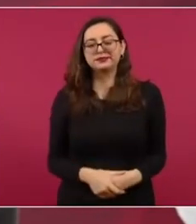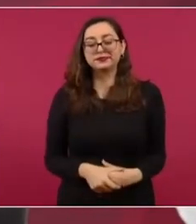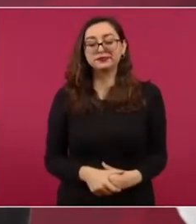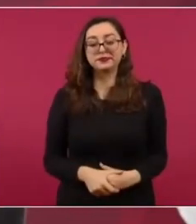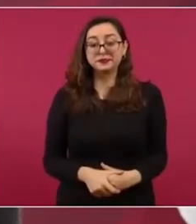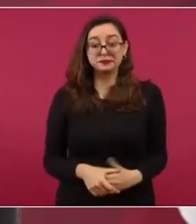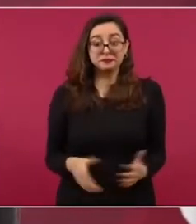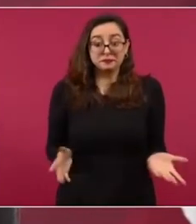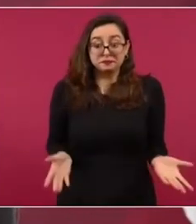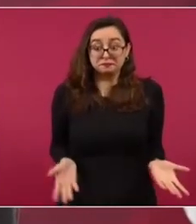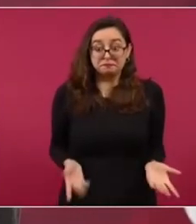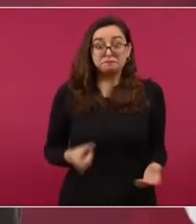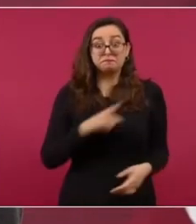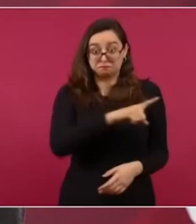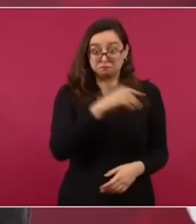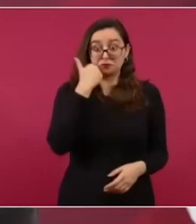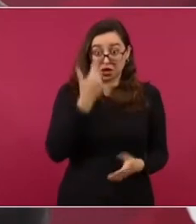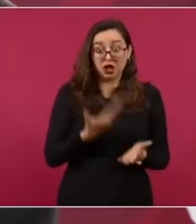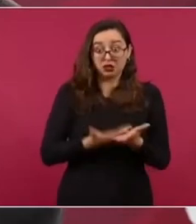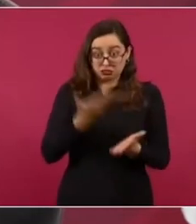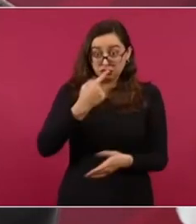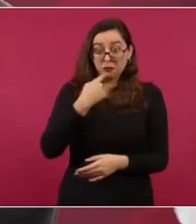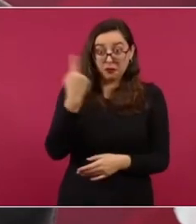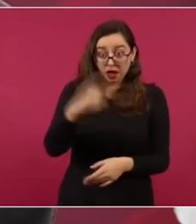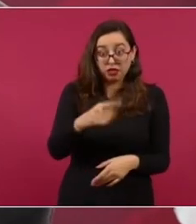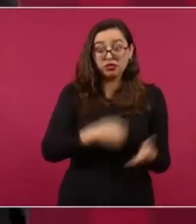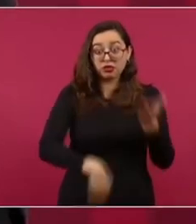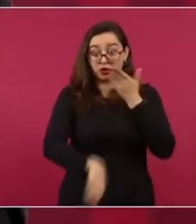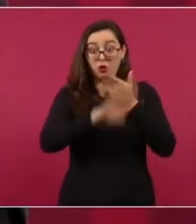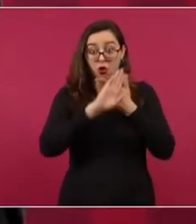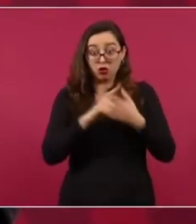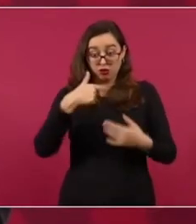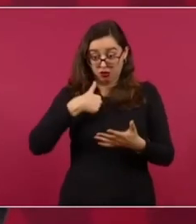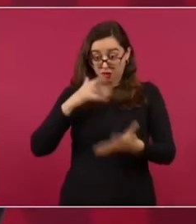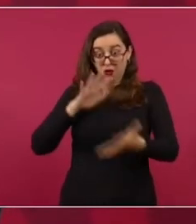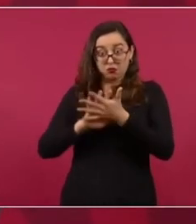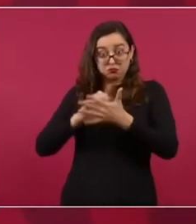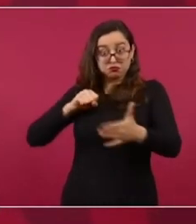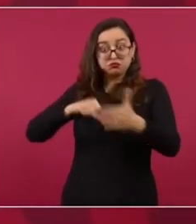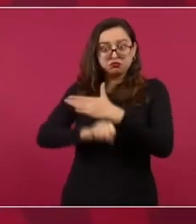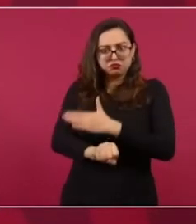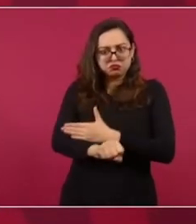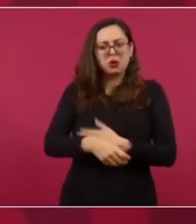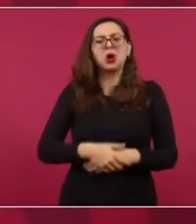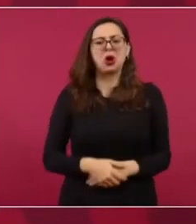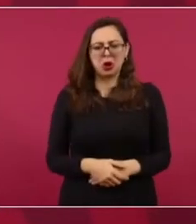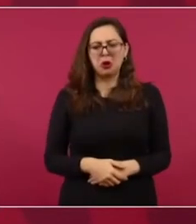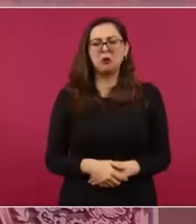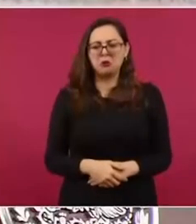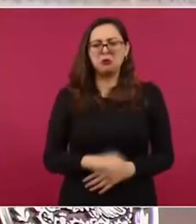Si quieren meterme a la cárcel, cuando termine,